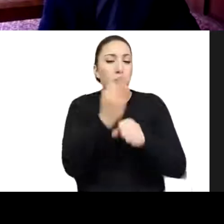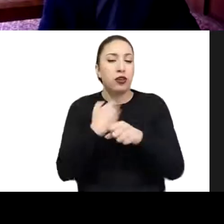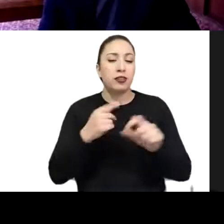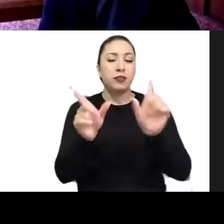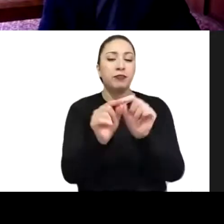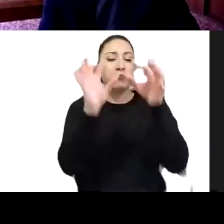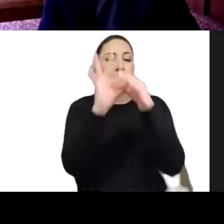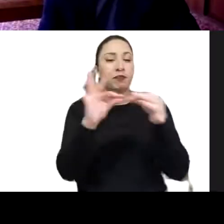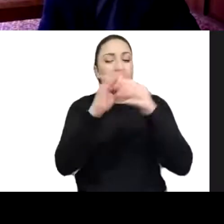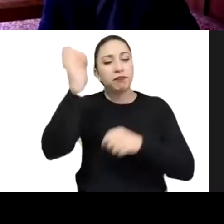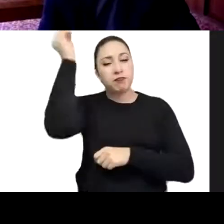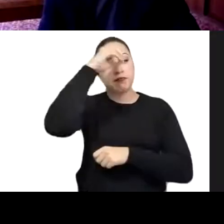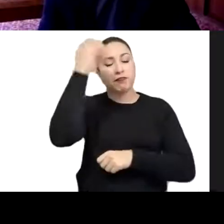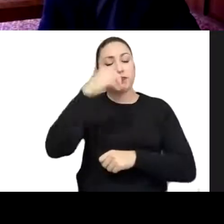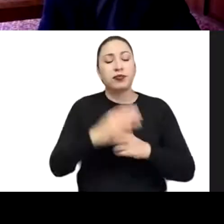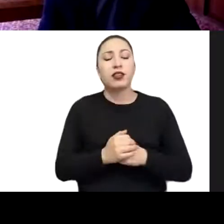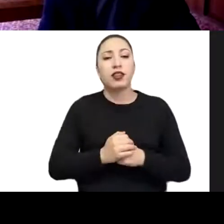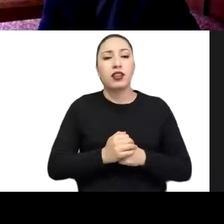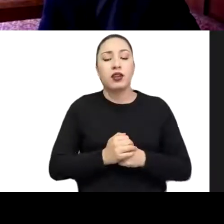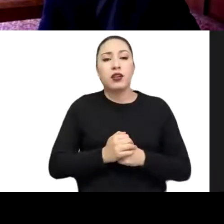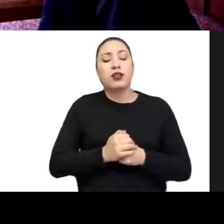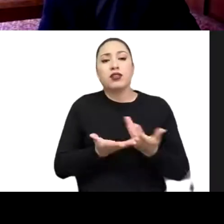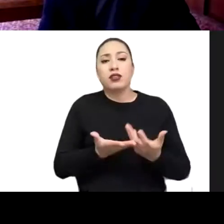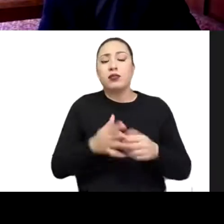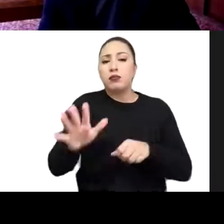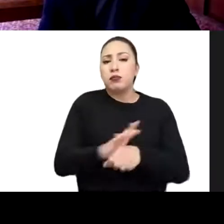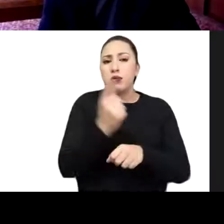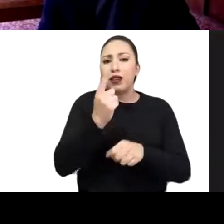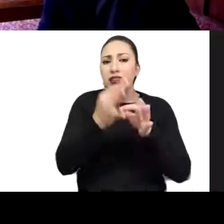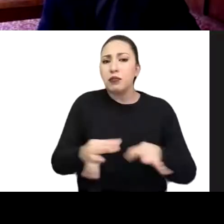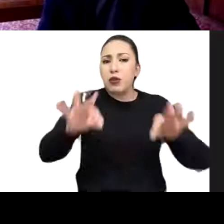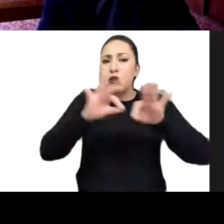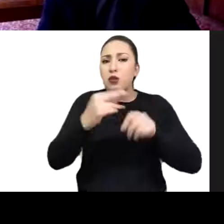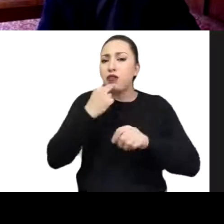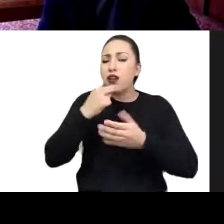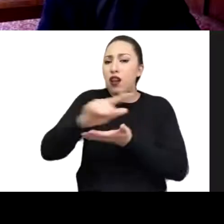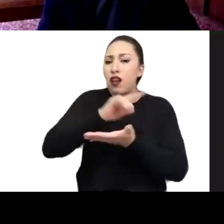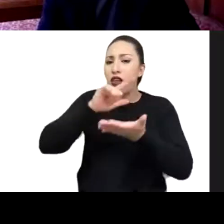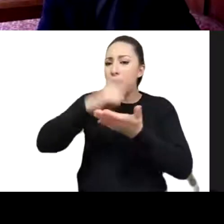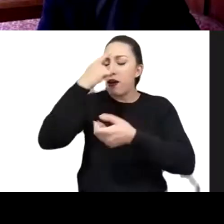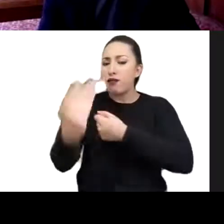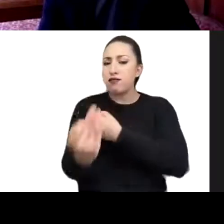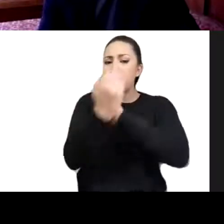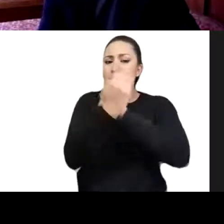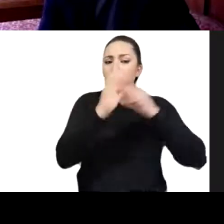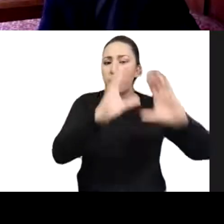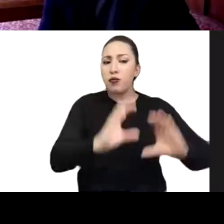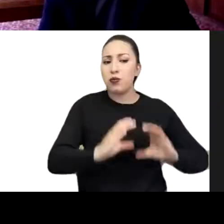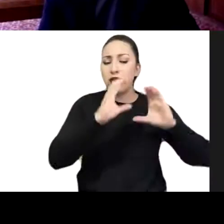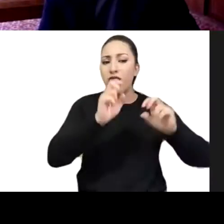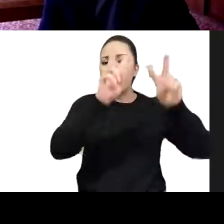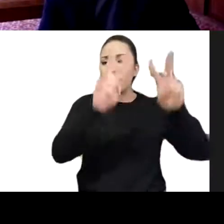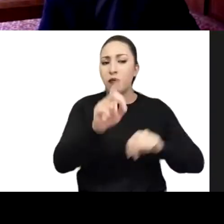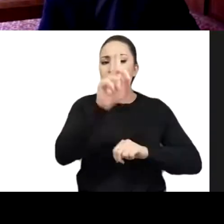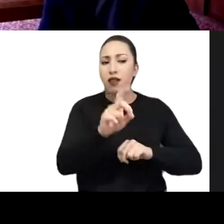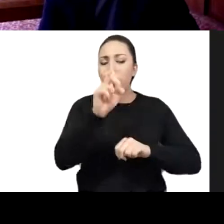empezar de por qué es relevante contar con un marco jurídico adecuado e intercambiar puntos de vista sobre esta propuesta que está sobre la